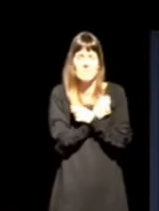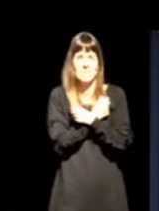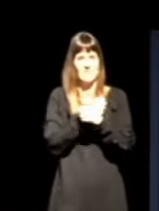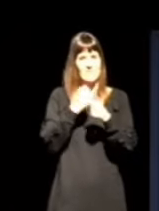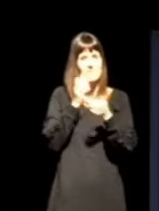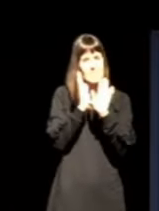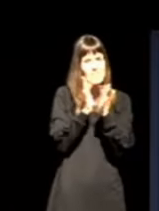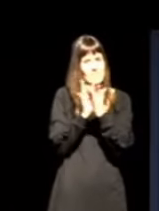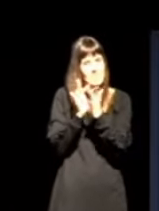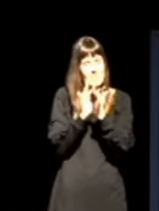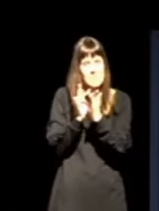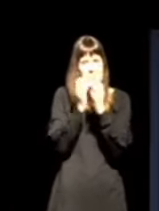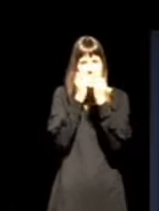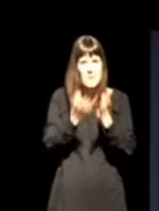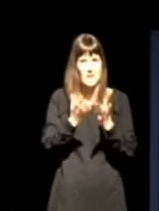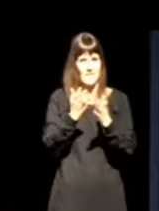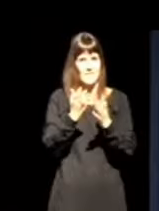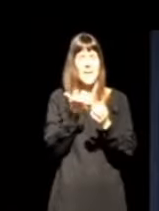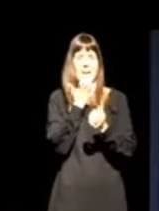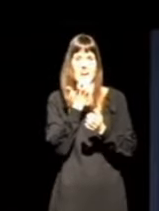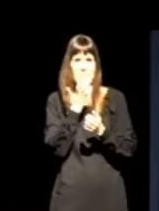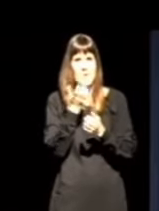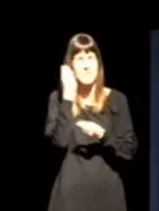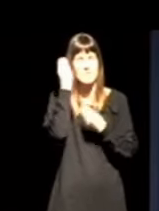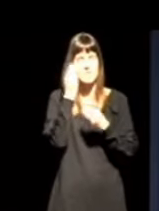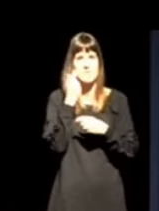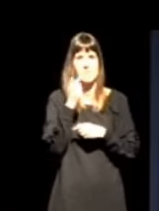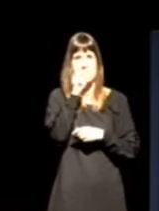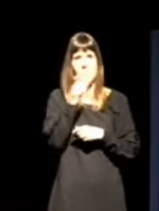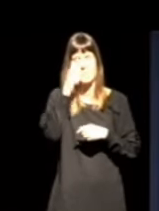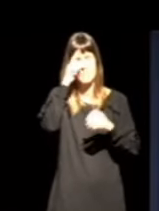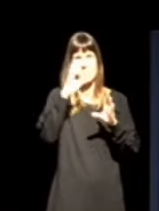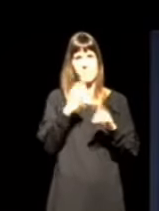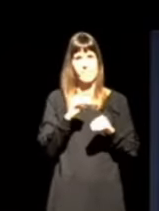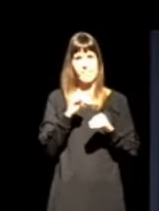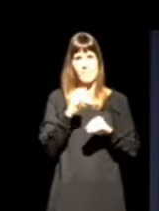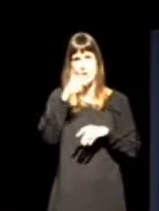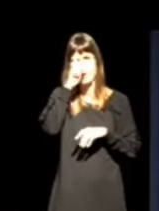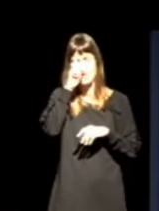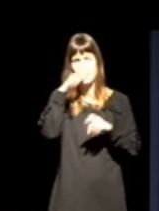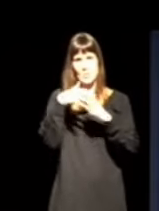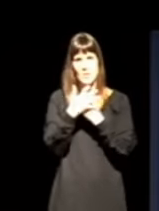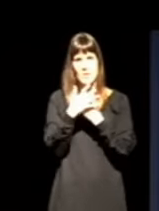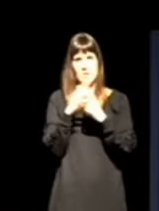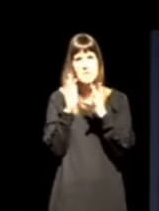gestos de buen trato, no reconocen gestos de buen trato.